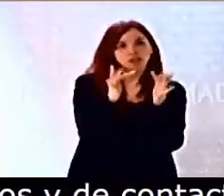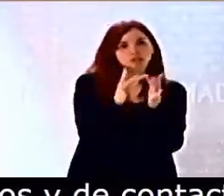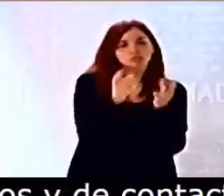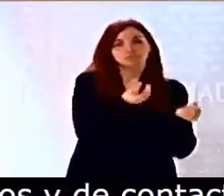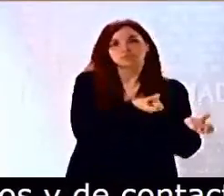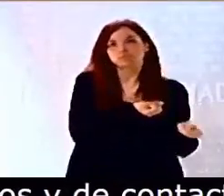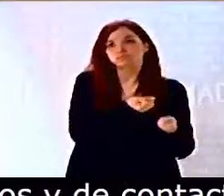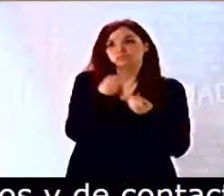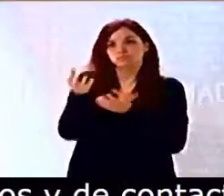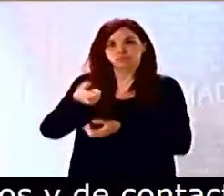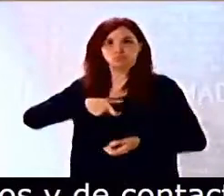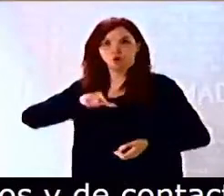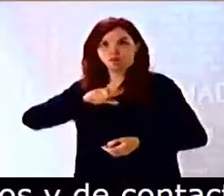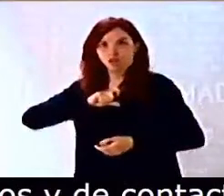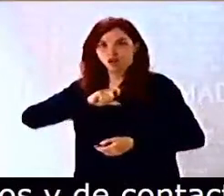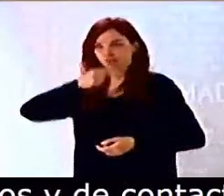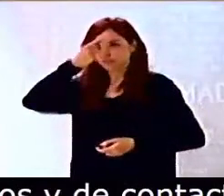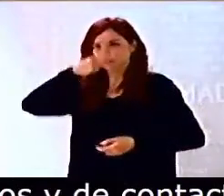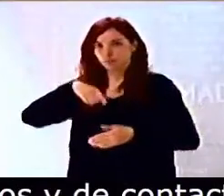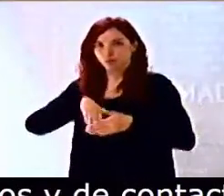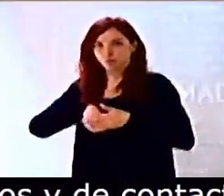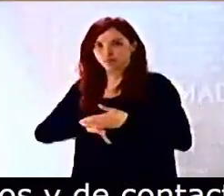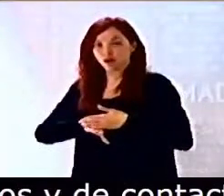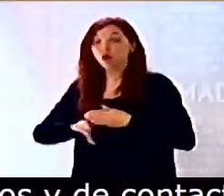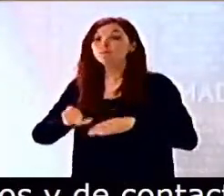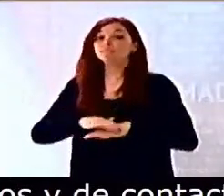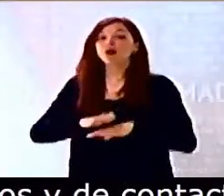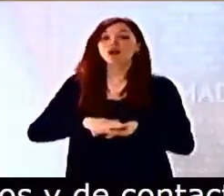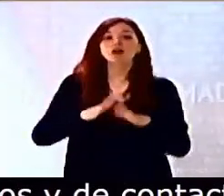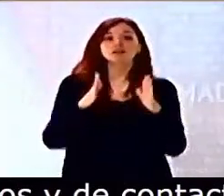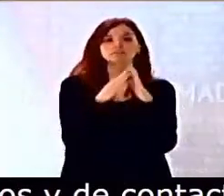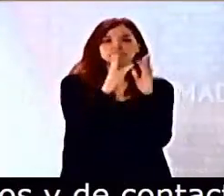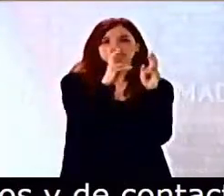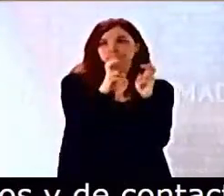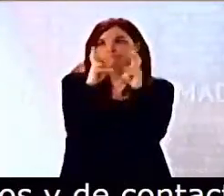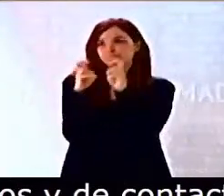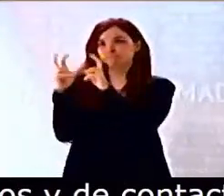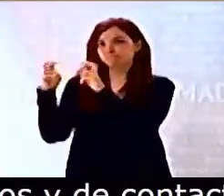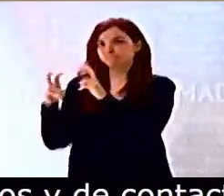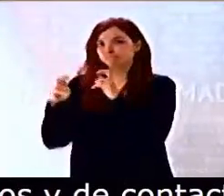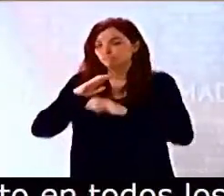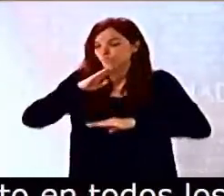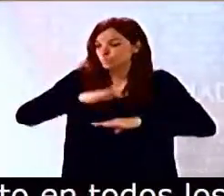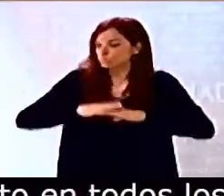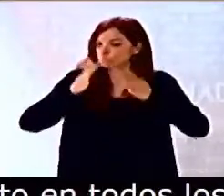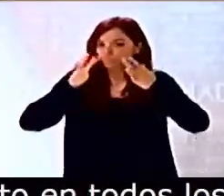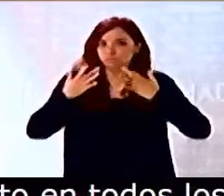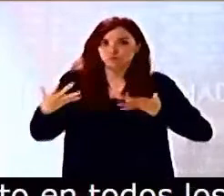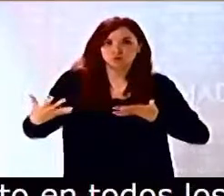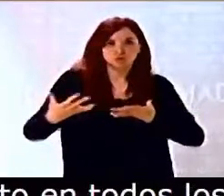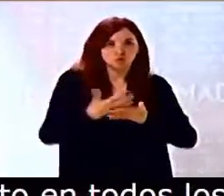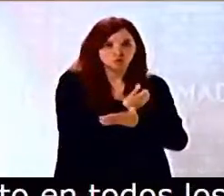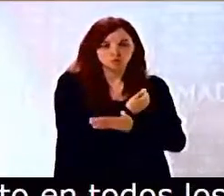las precauciones de aislamiento en todos los casos y en todos los contactos.